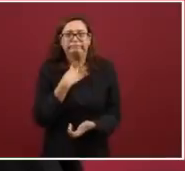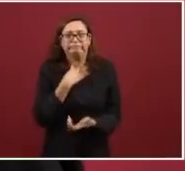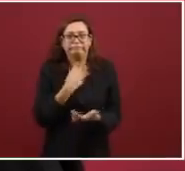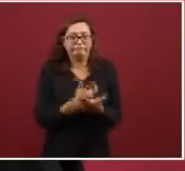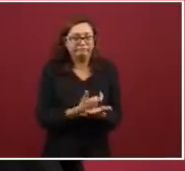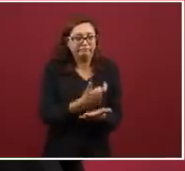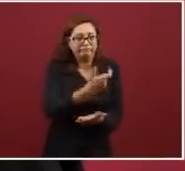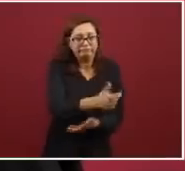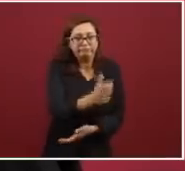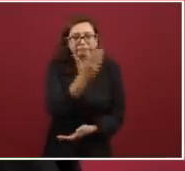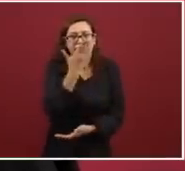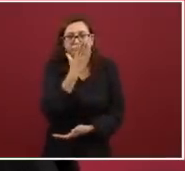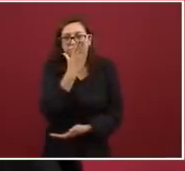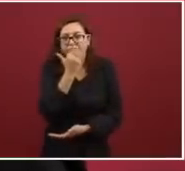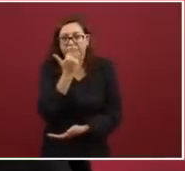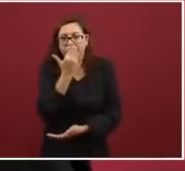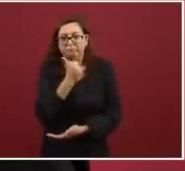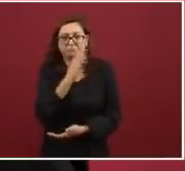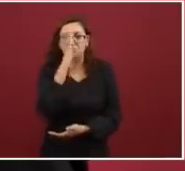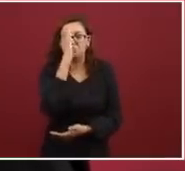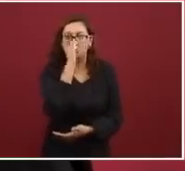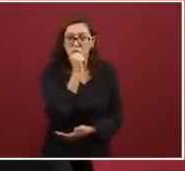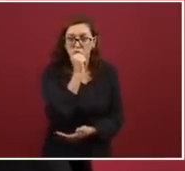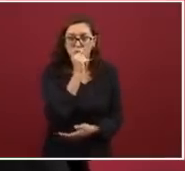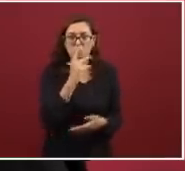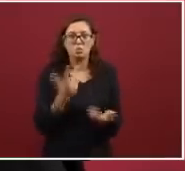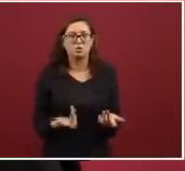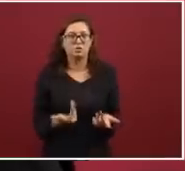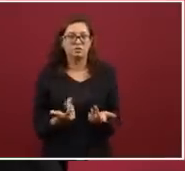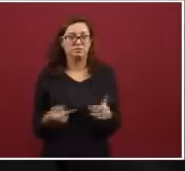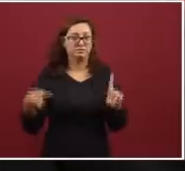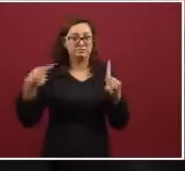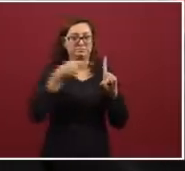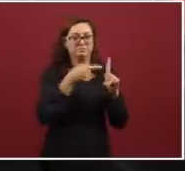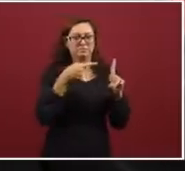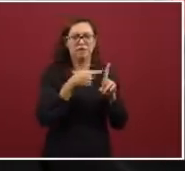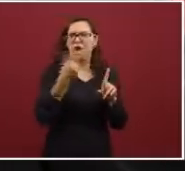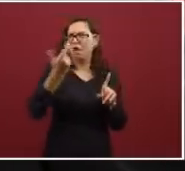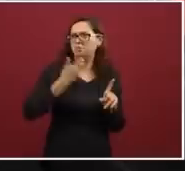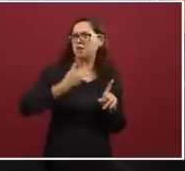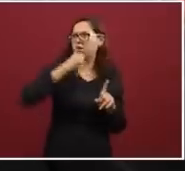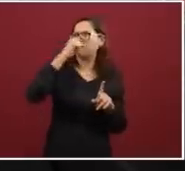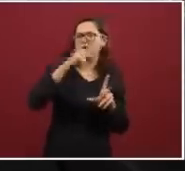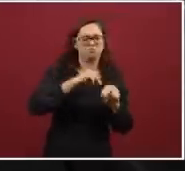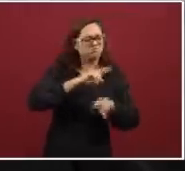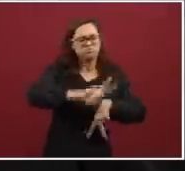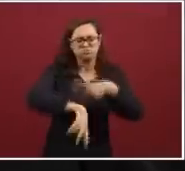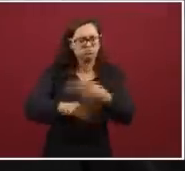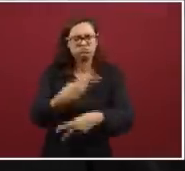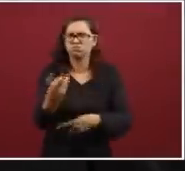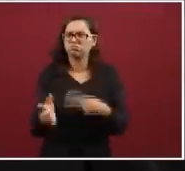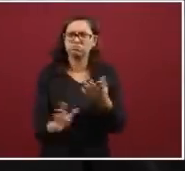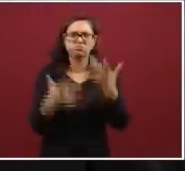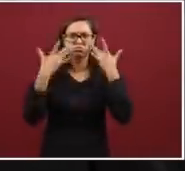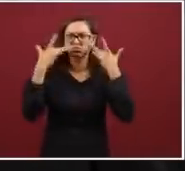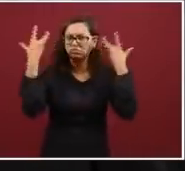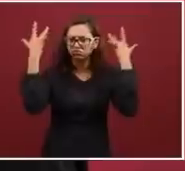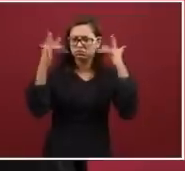y ya no va a trabajar ese columnista en ese